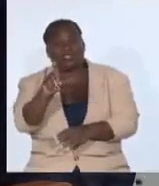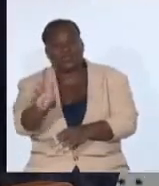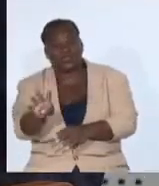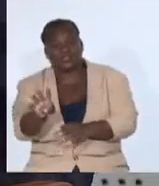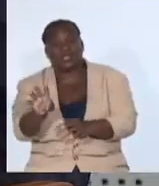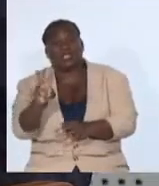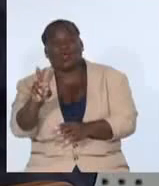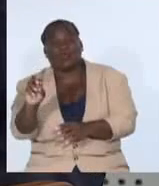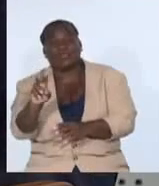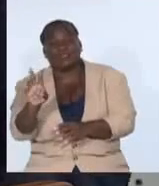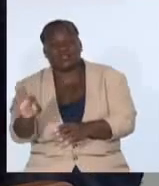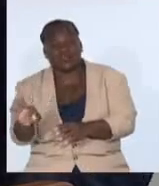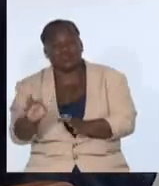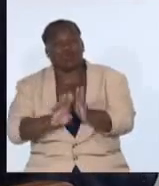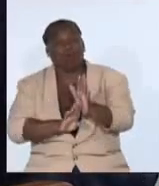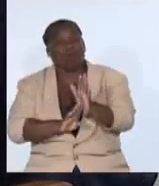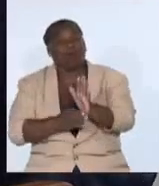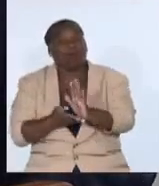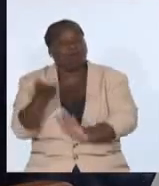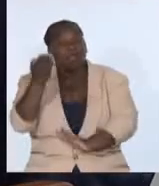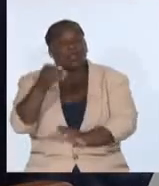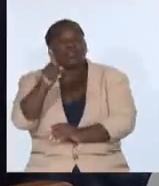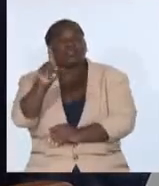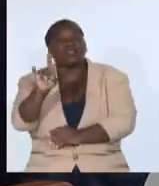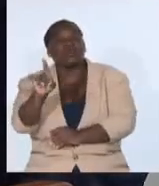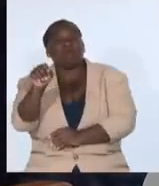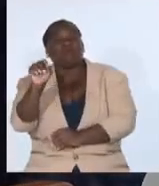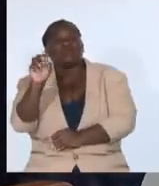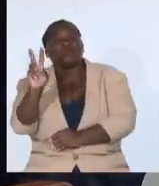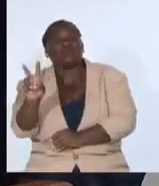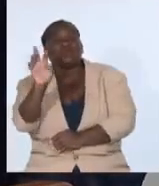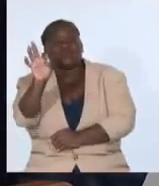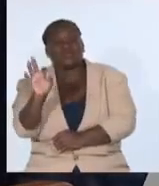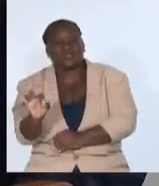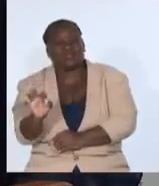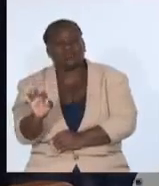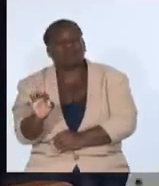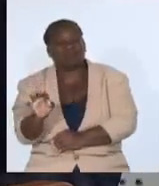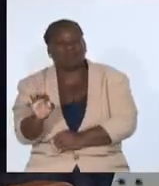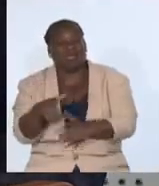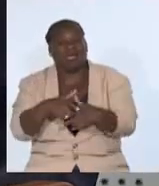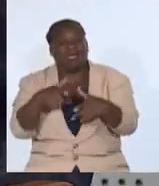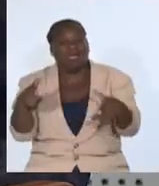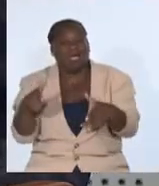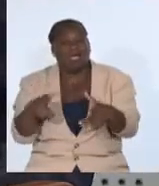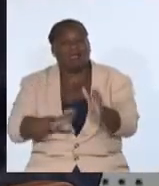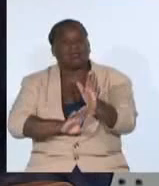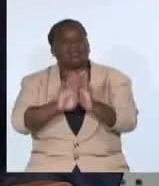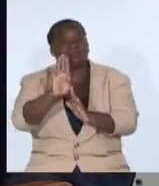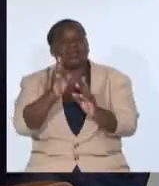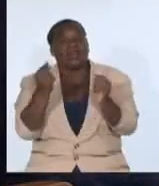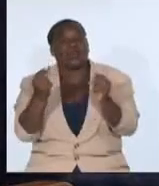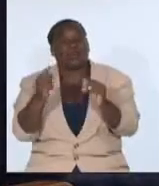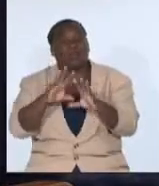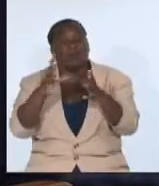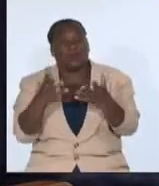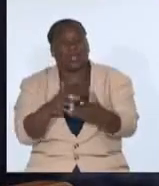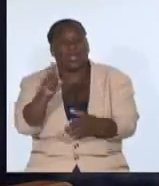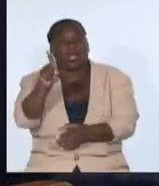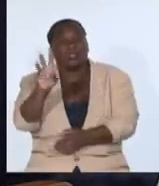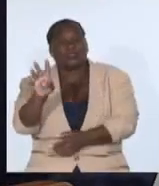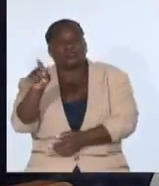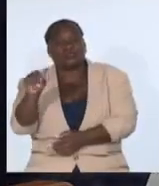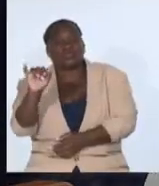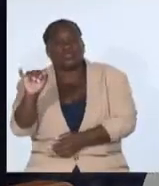aumentó un 19,2% superando el ritmo de crecimiento de la economía mundial del 14,6%